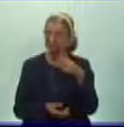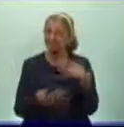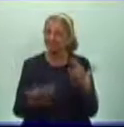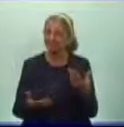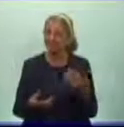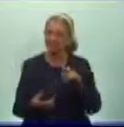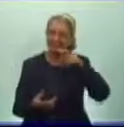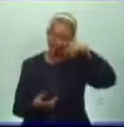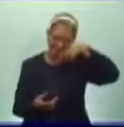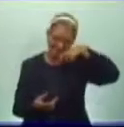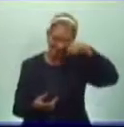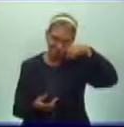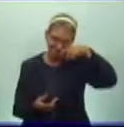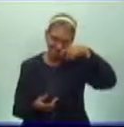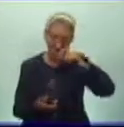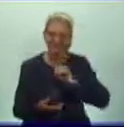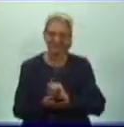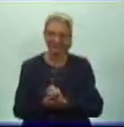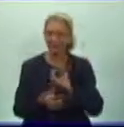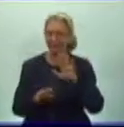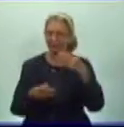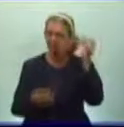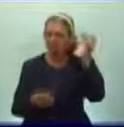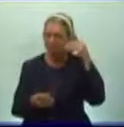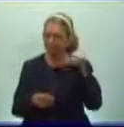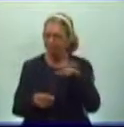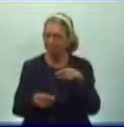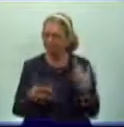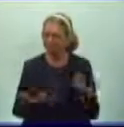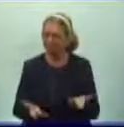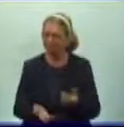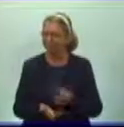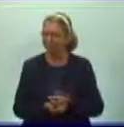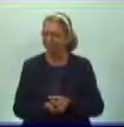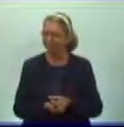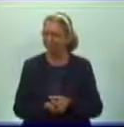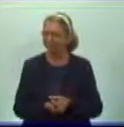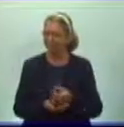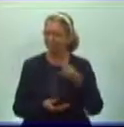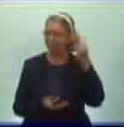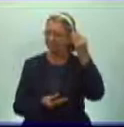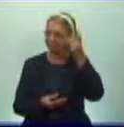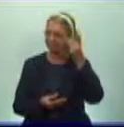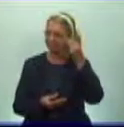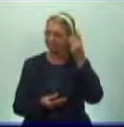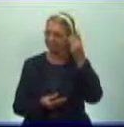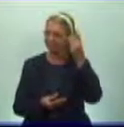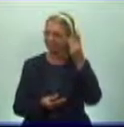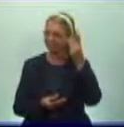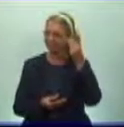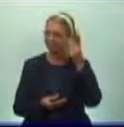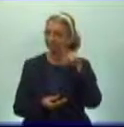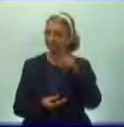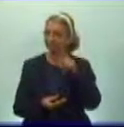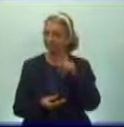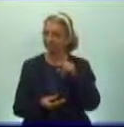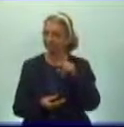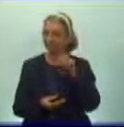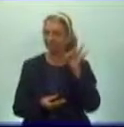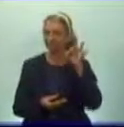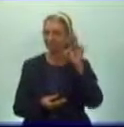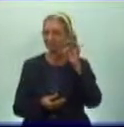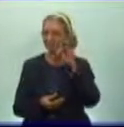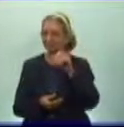una cotorra. ¿Y qué saben de este animal? Vayan pensando. Este es un ave